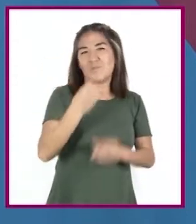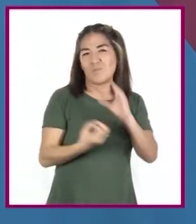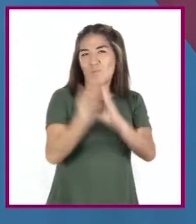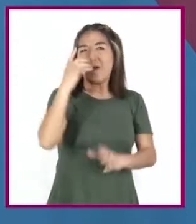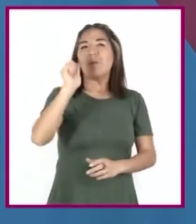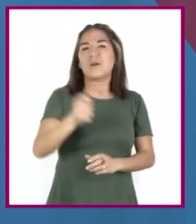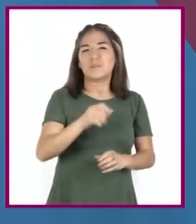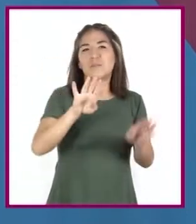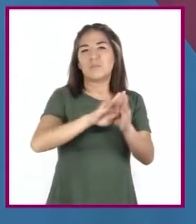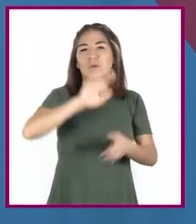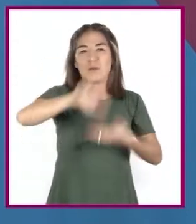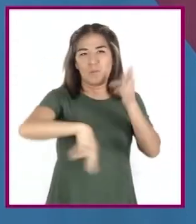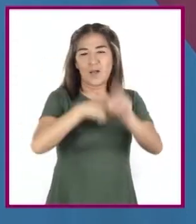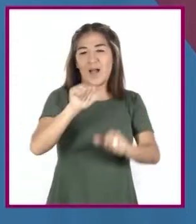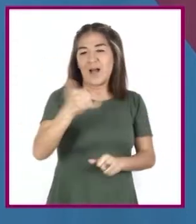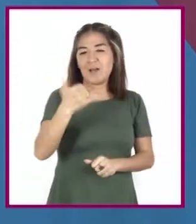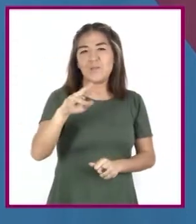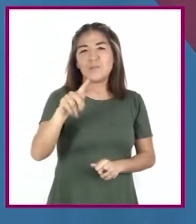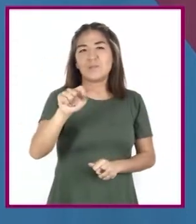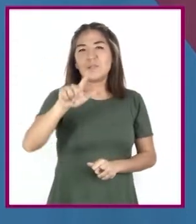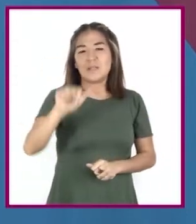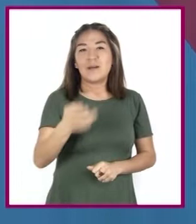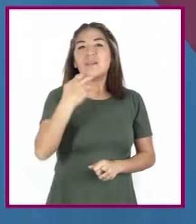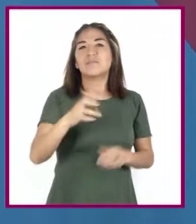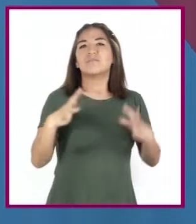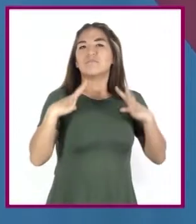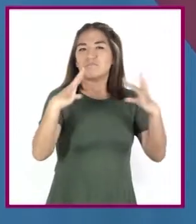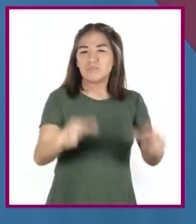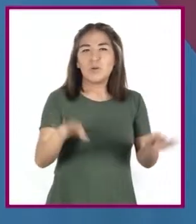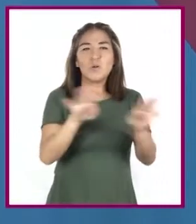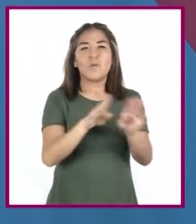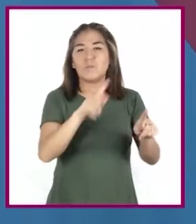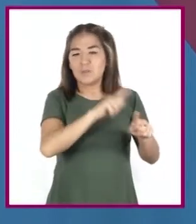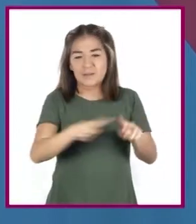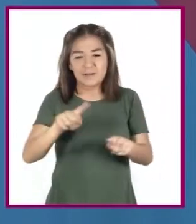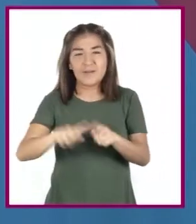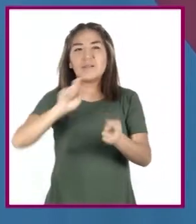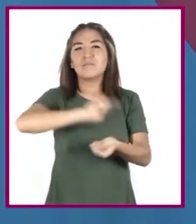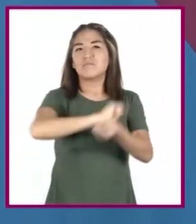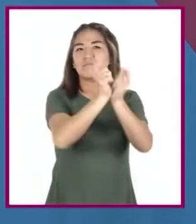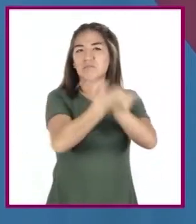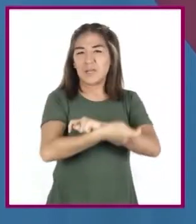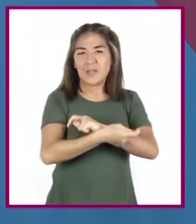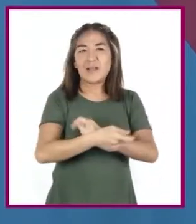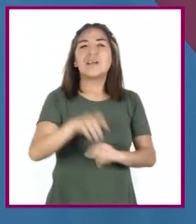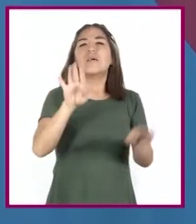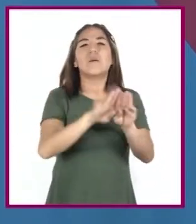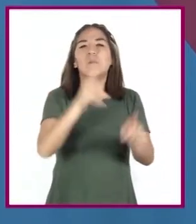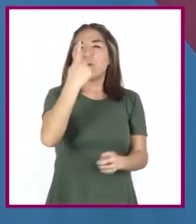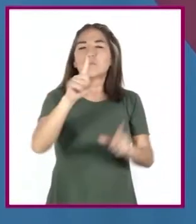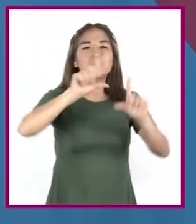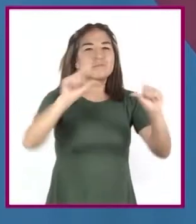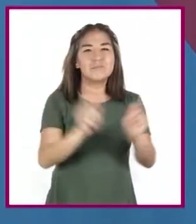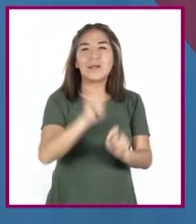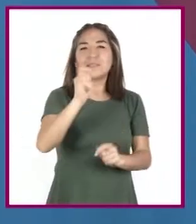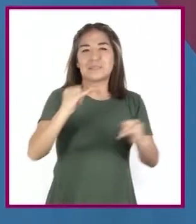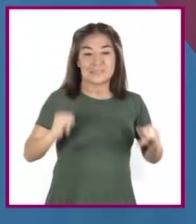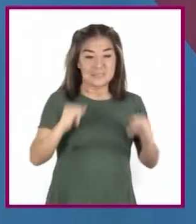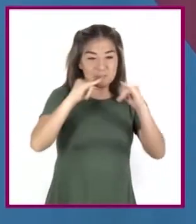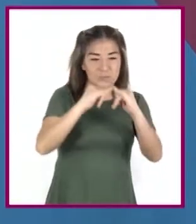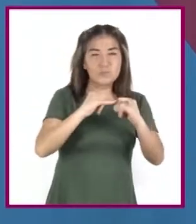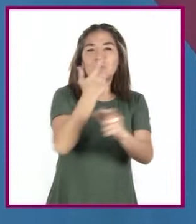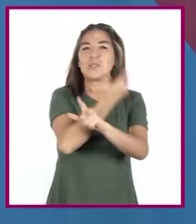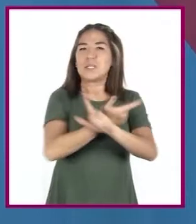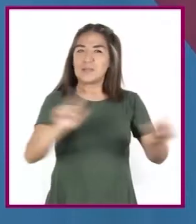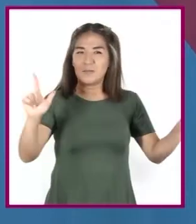Ayutla. El plan que le dio origen no demandaba una transformación radical, pedía simplemente instituciones